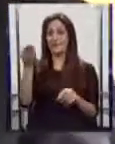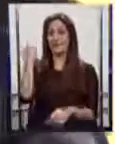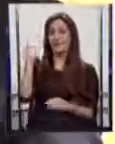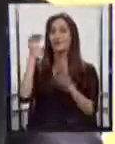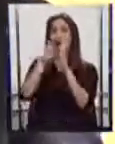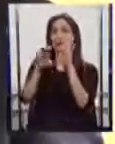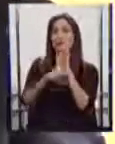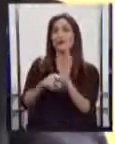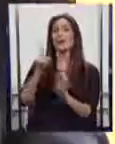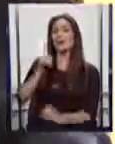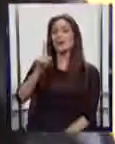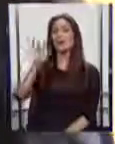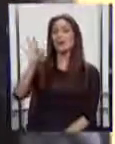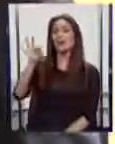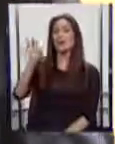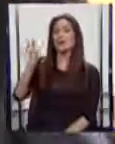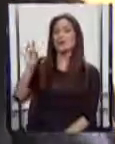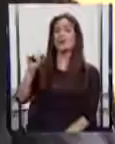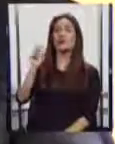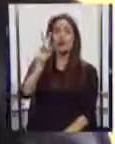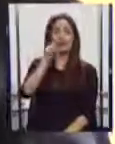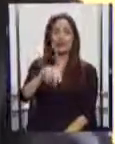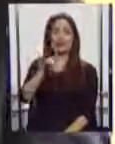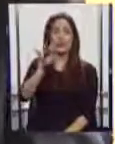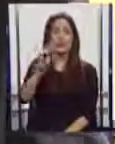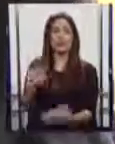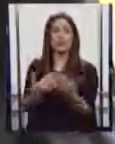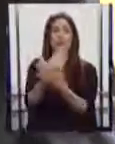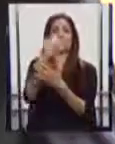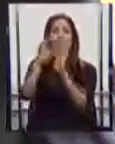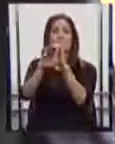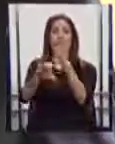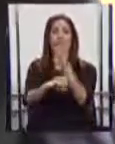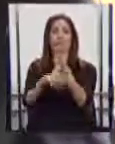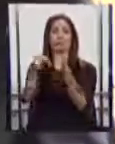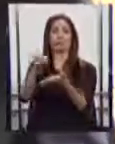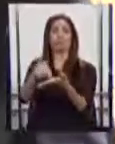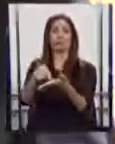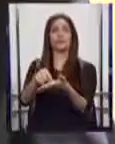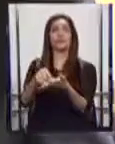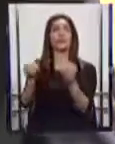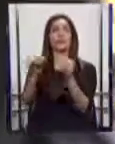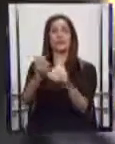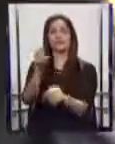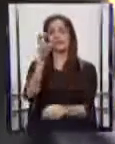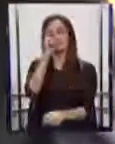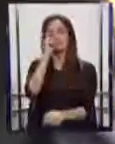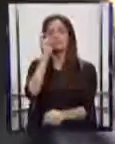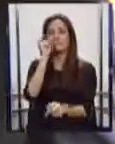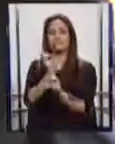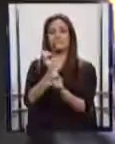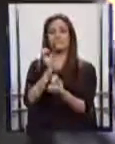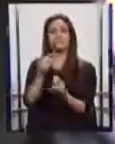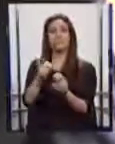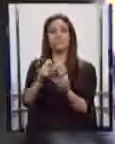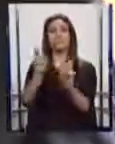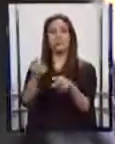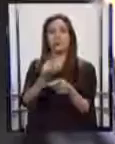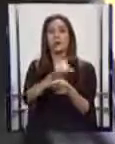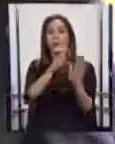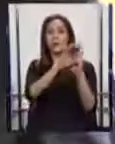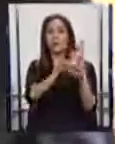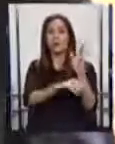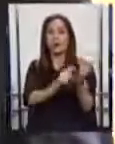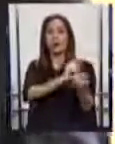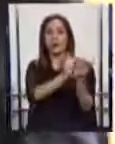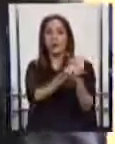constitución del 98. En el 2008 tuvimos una nueva constitución que establece mecanismos más rígidos para poder ser reformada la constitución o para